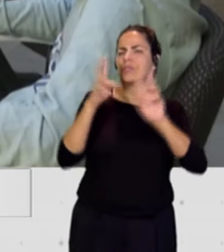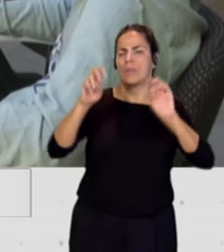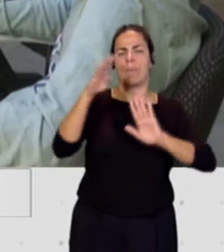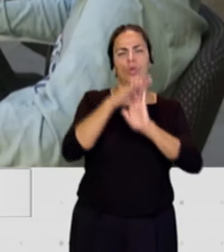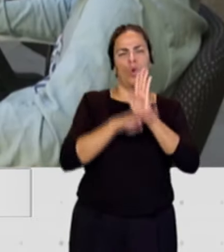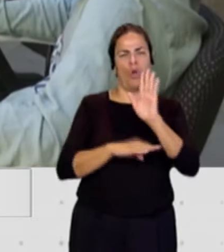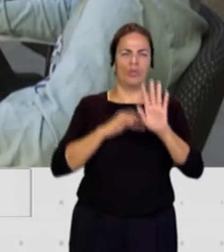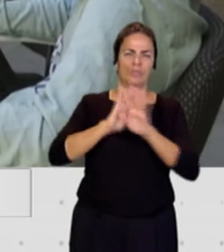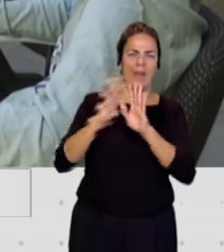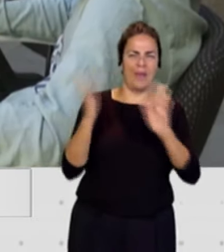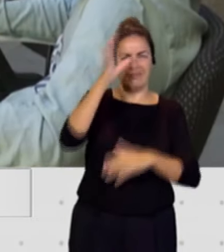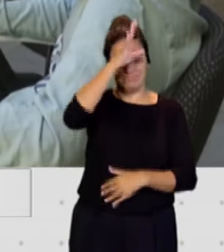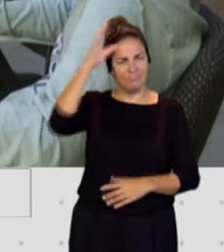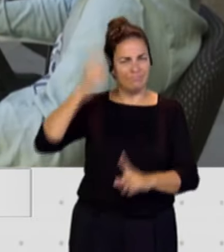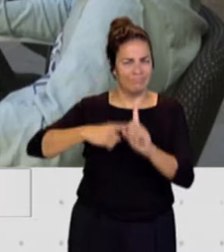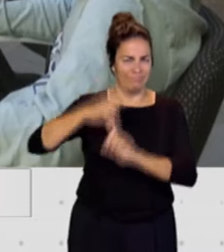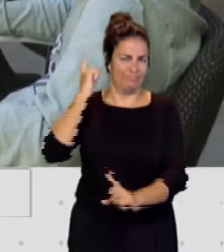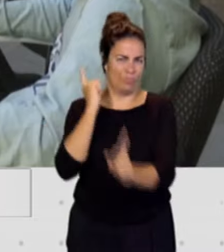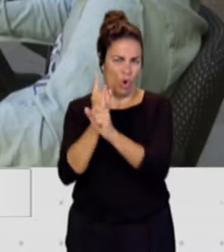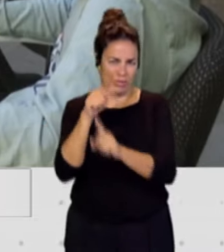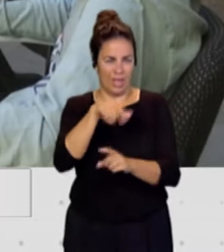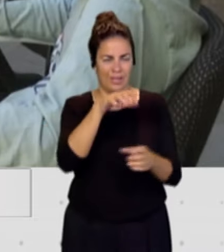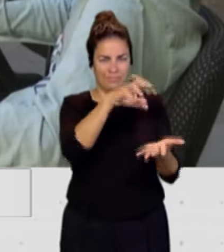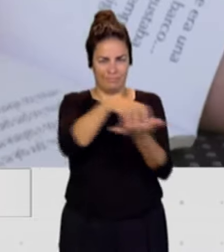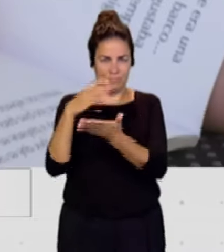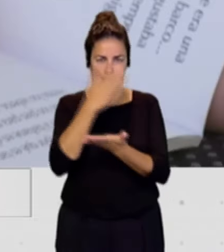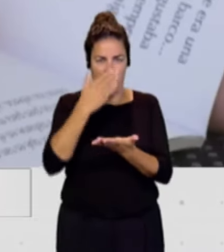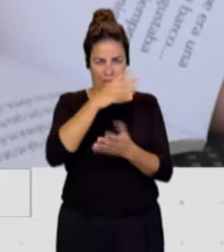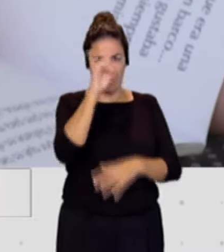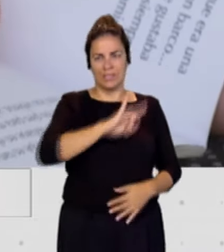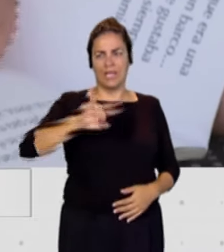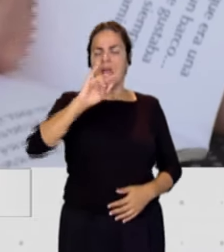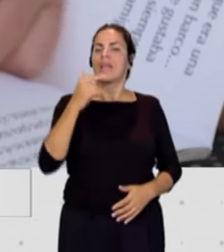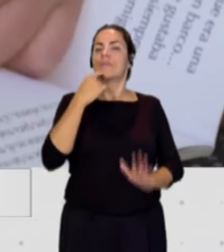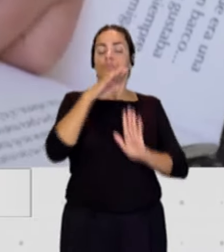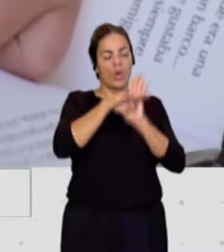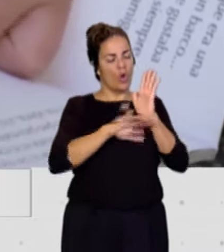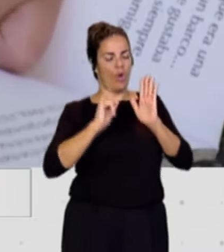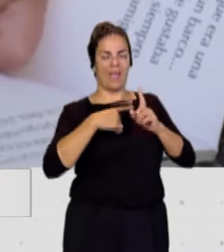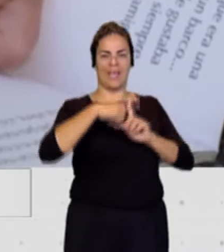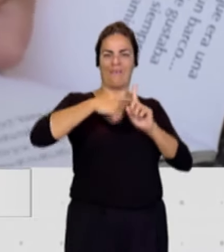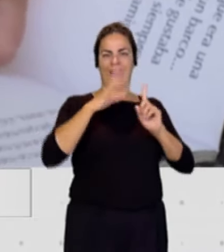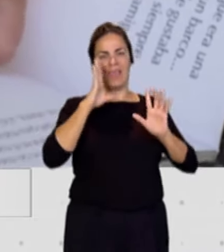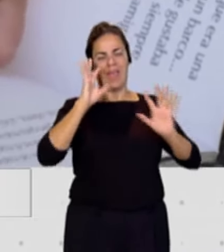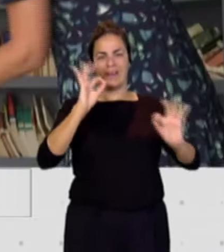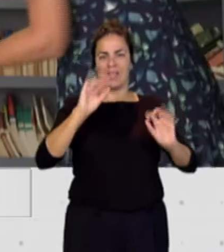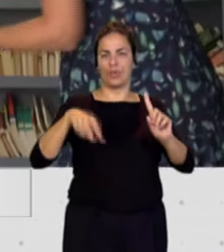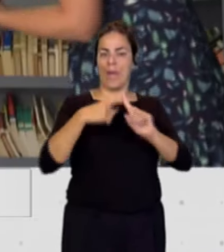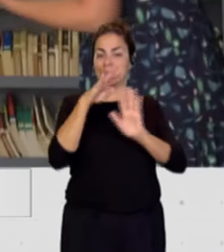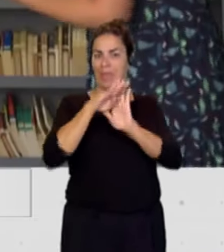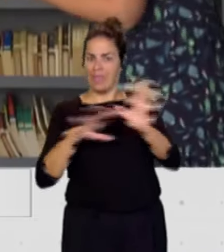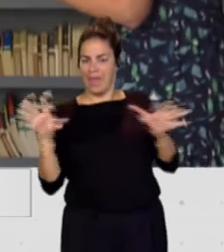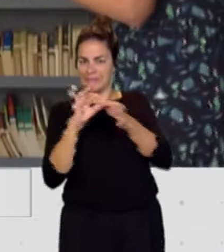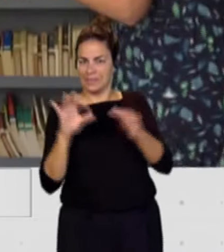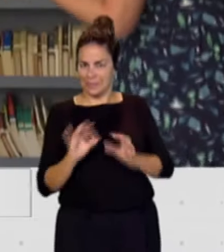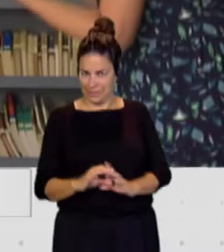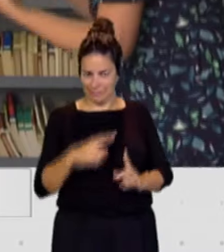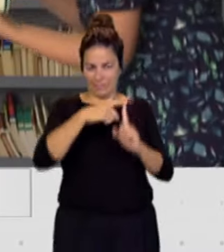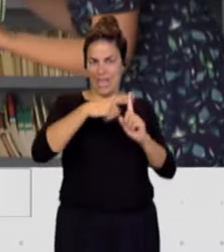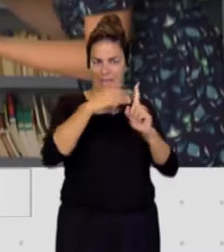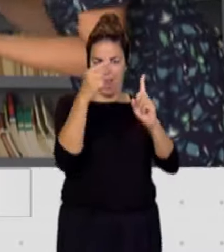colegios institutos de toda canari estamos hablando de un protocolo con distintos niveles de riesgo y medidas adas a cada nivel le